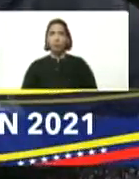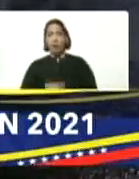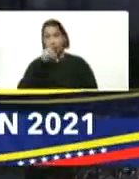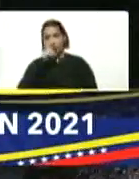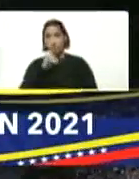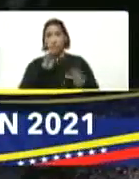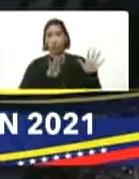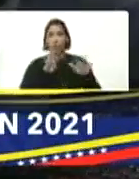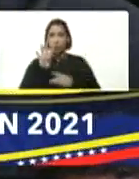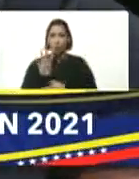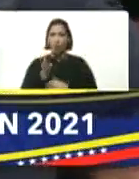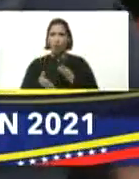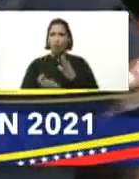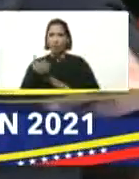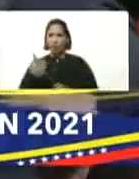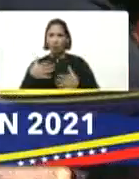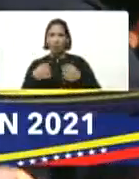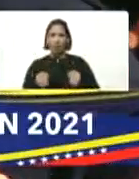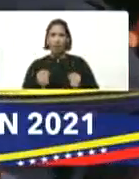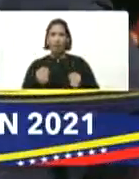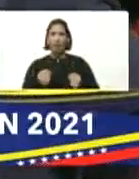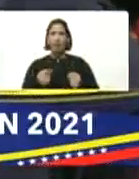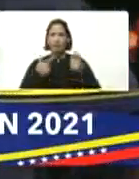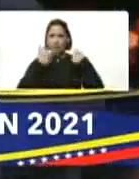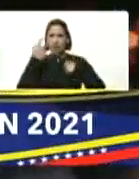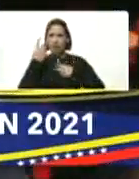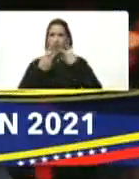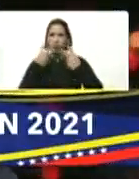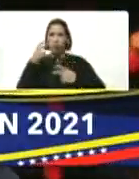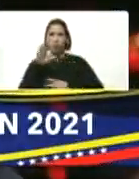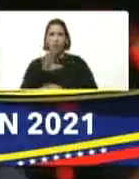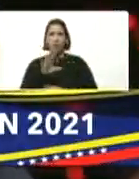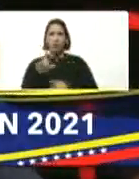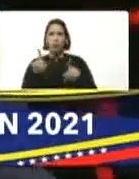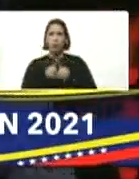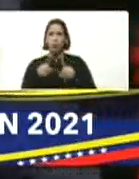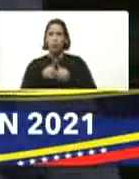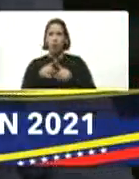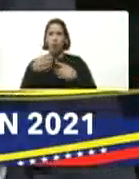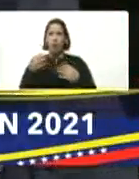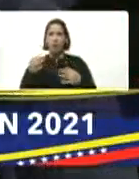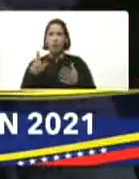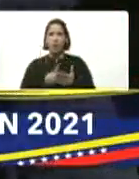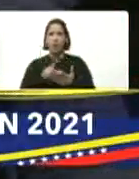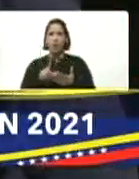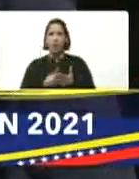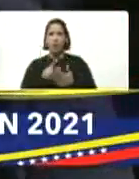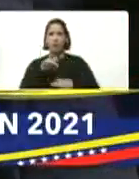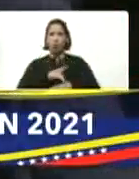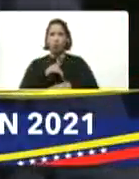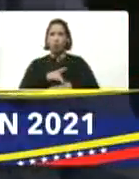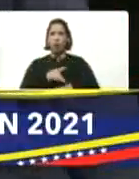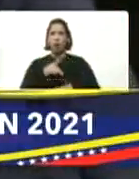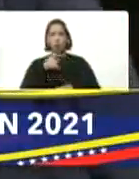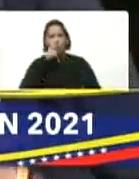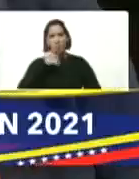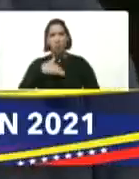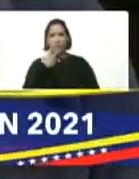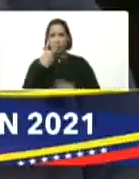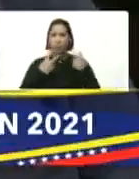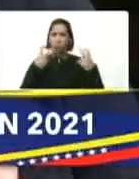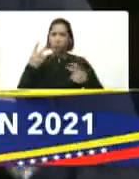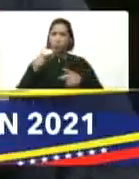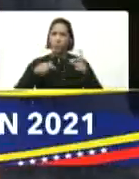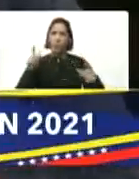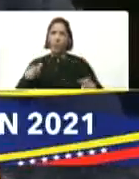saliendo de la cárcel, el Chávez que recorrió el país, que así como el libro de papel fue tocando pueblo a pueblo, gente